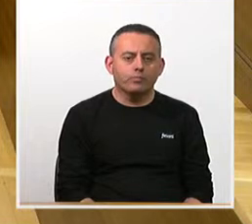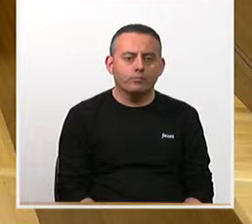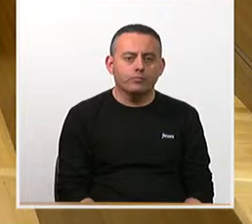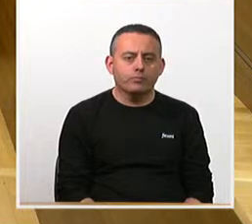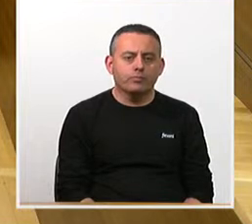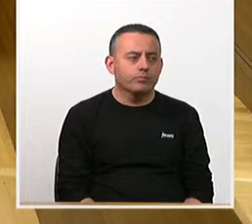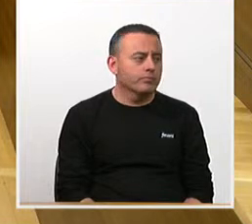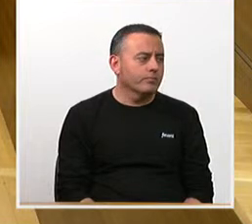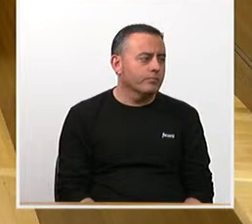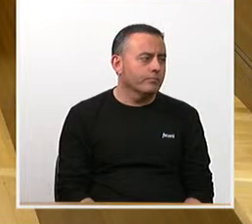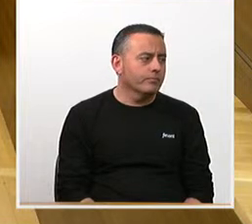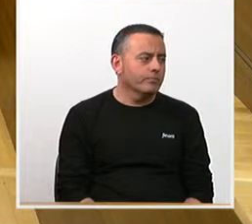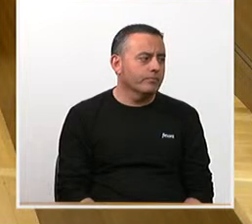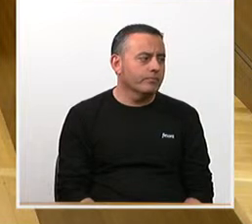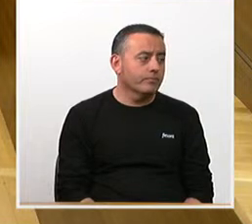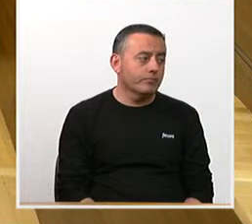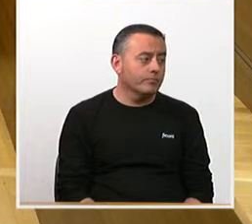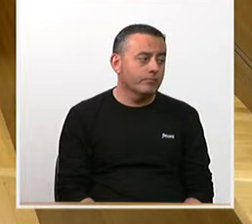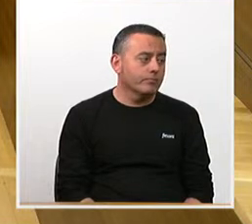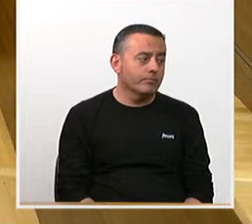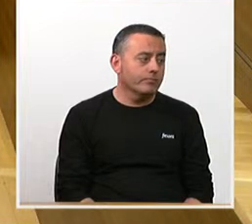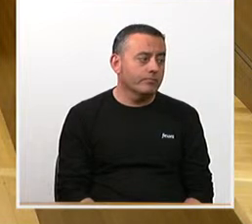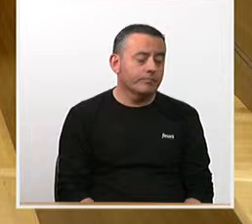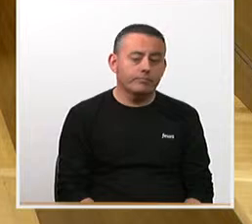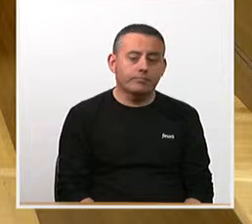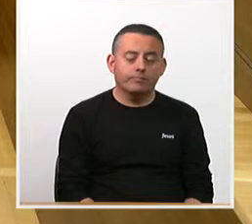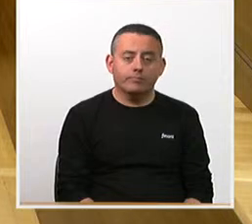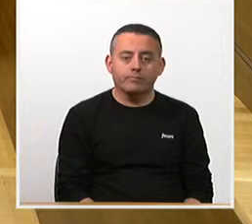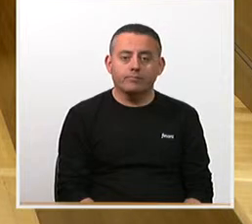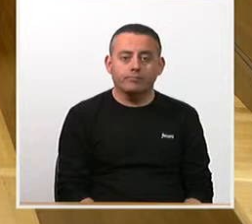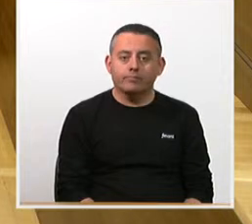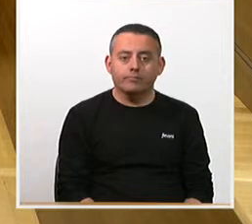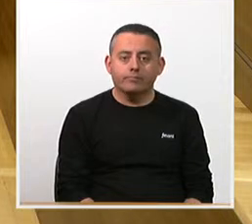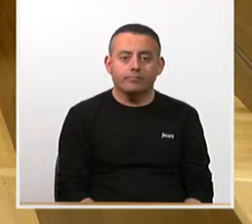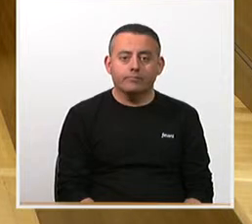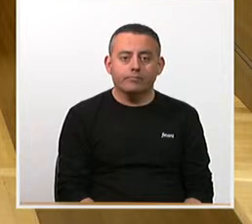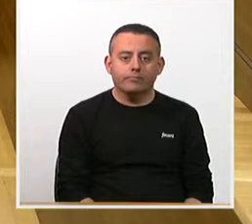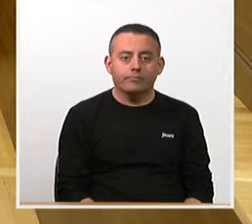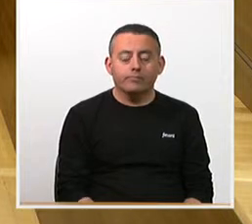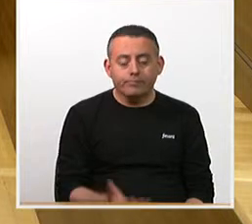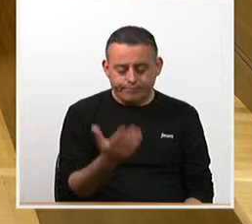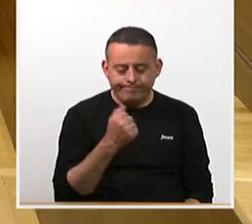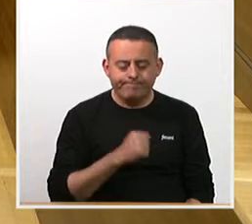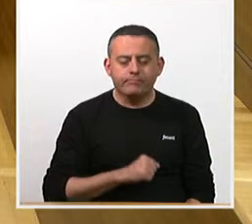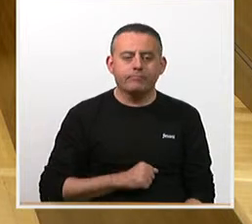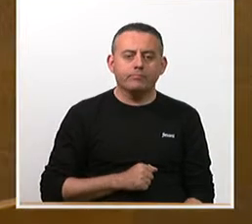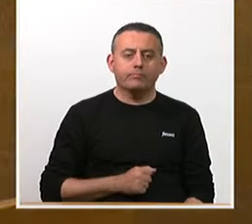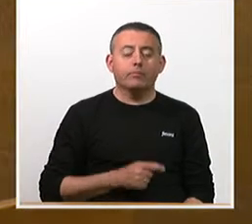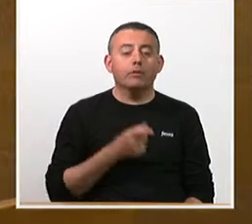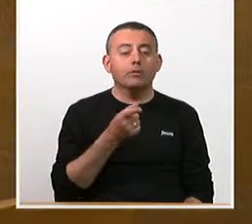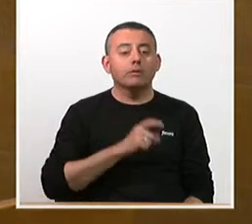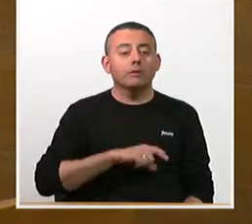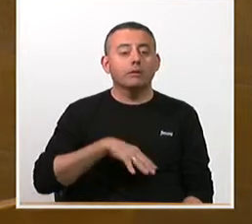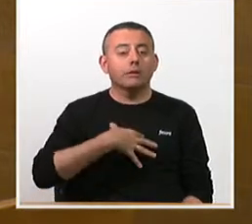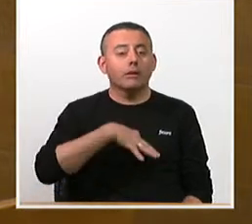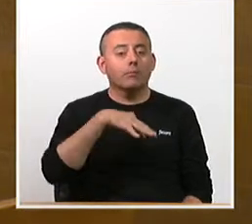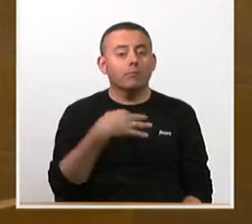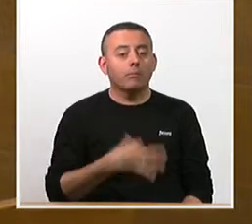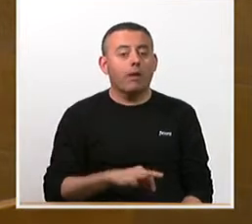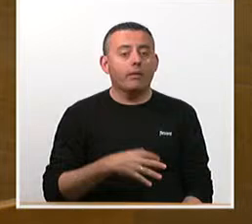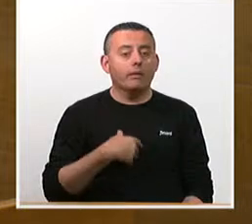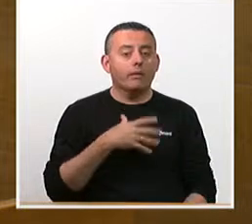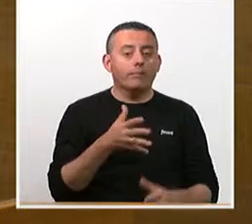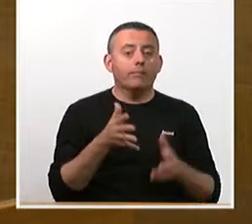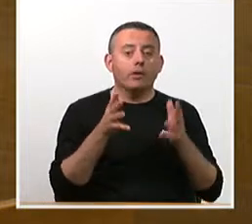quiera Gracias presidenta conseller saben que te la capacitad de destituir a la persona que ocupa la presidencia del